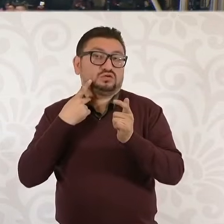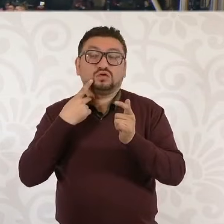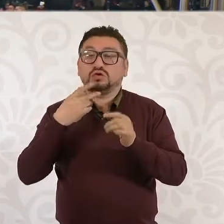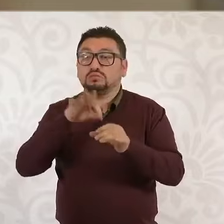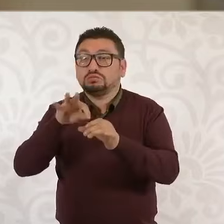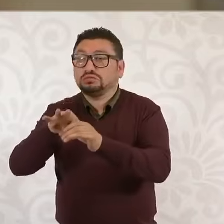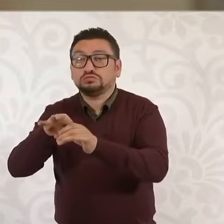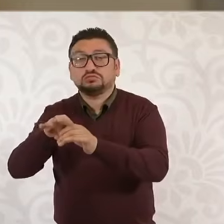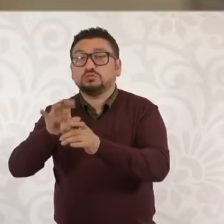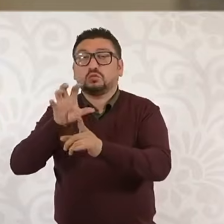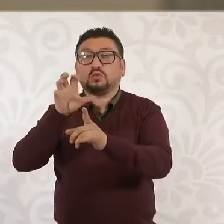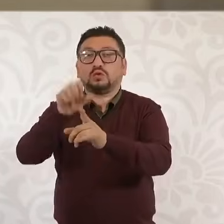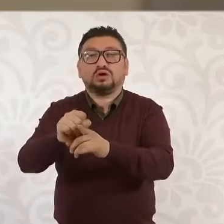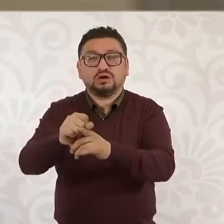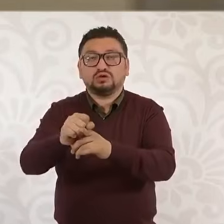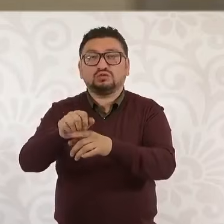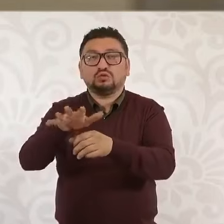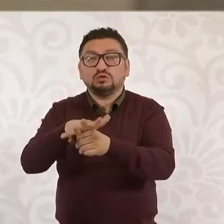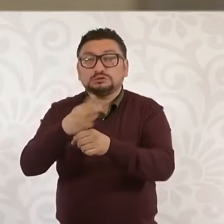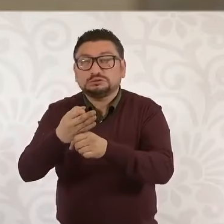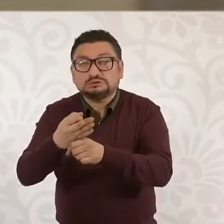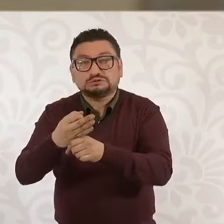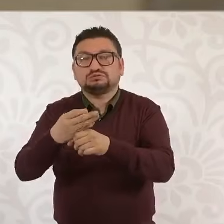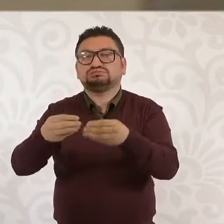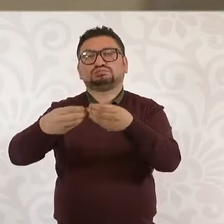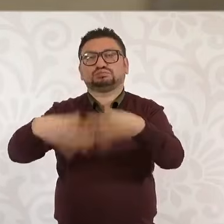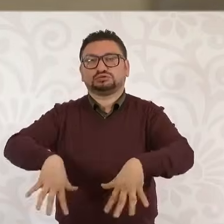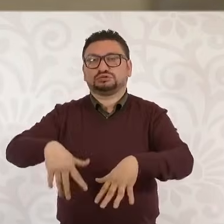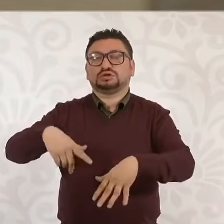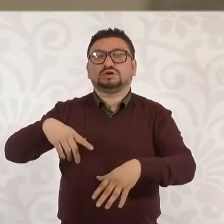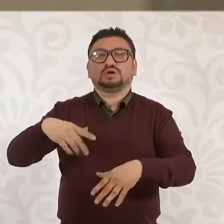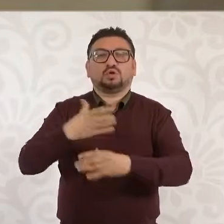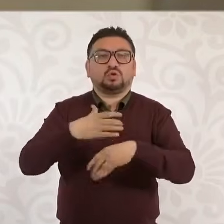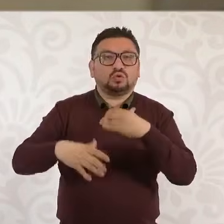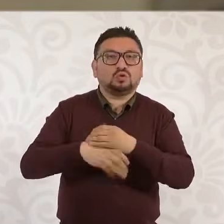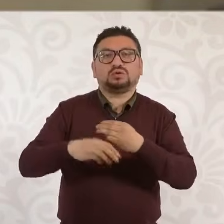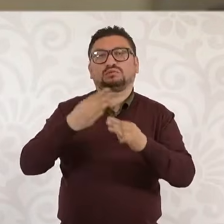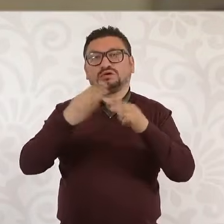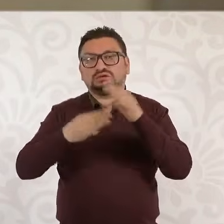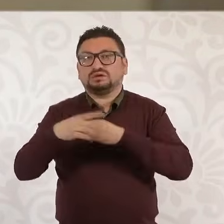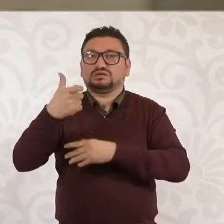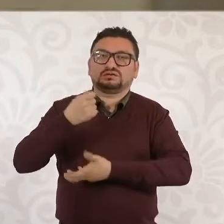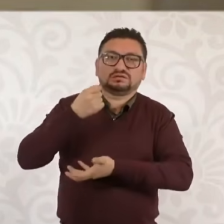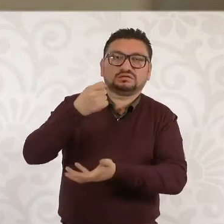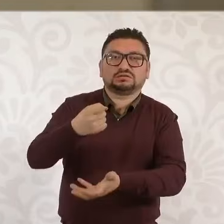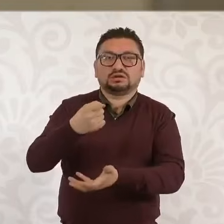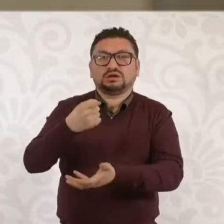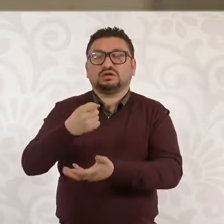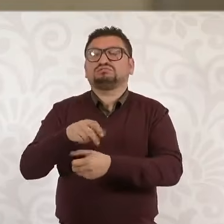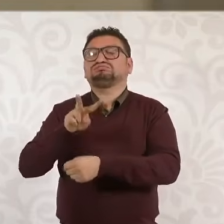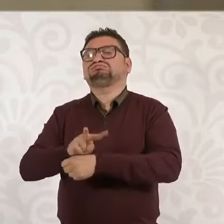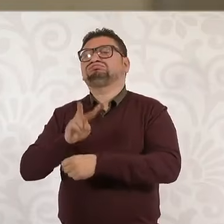votación que no alcanza su mínimo, los recursos materiales, recursos económicos, se hace una